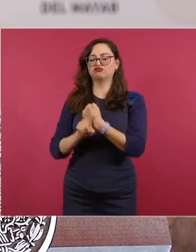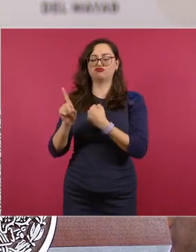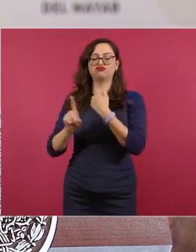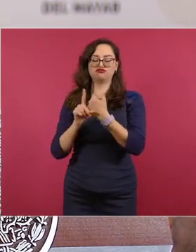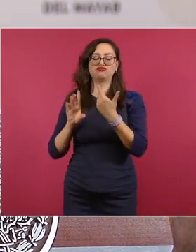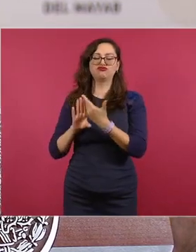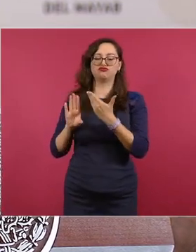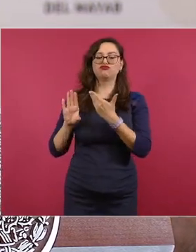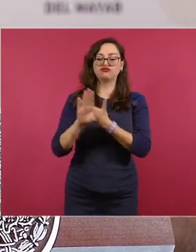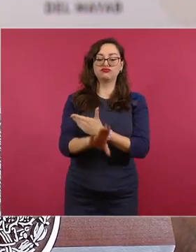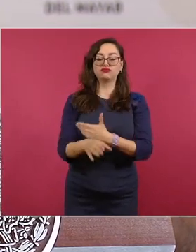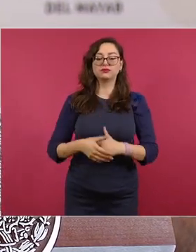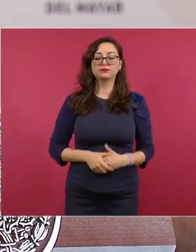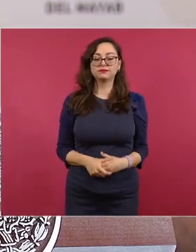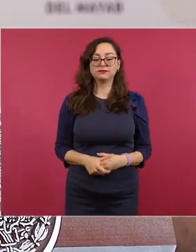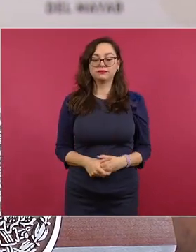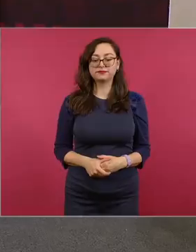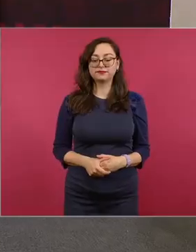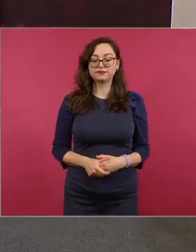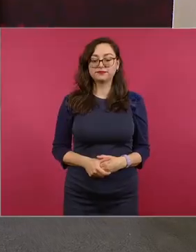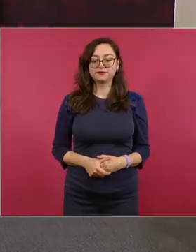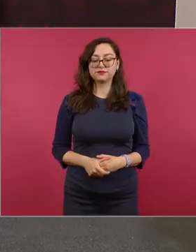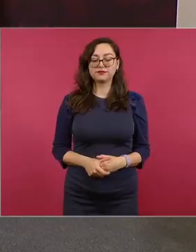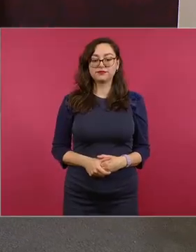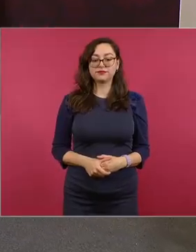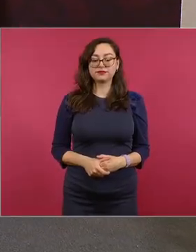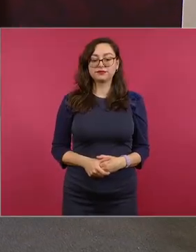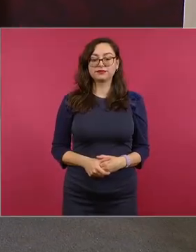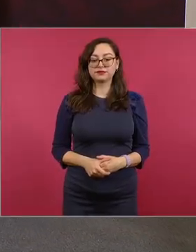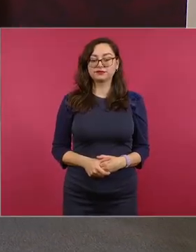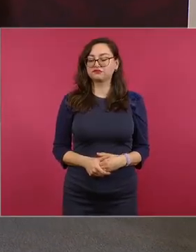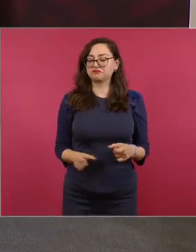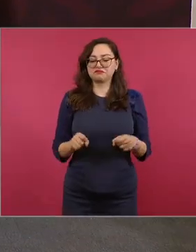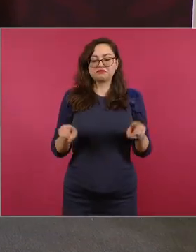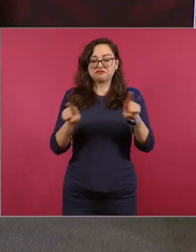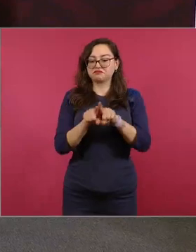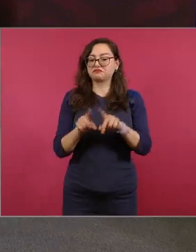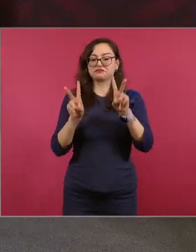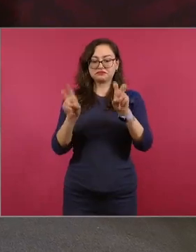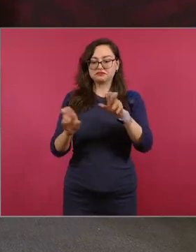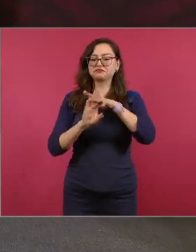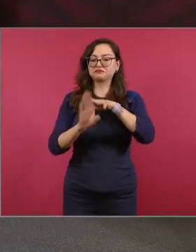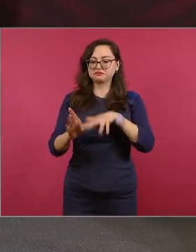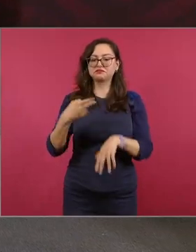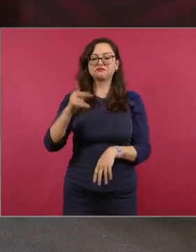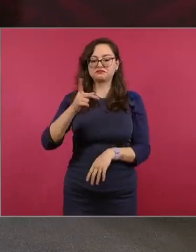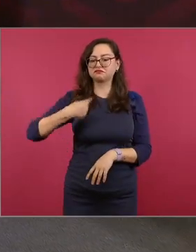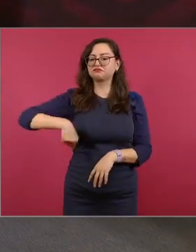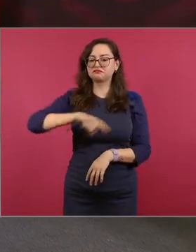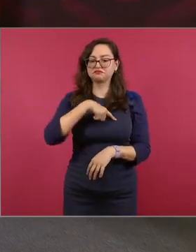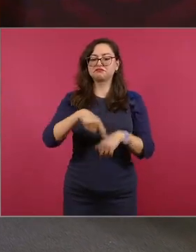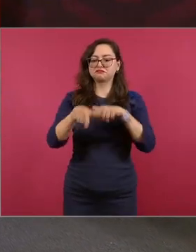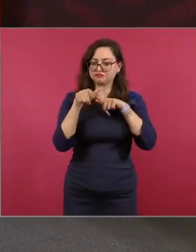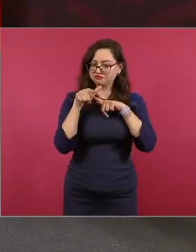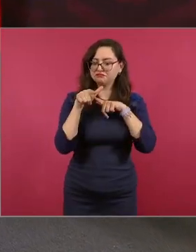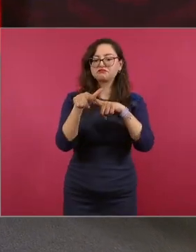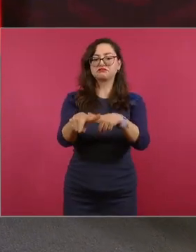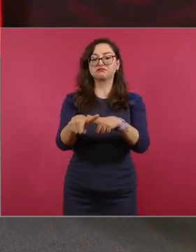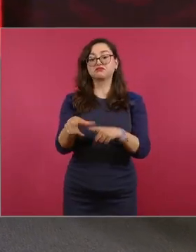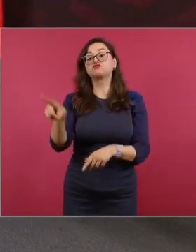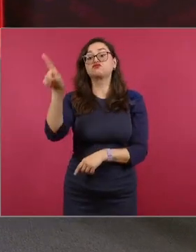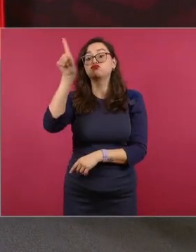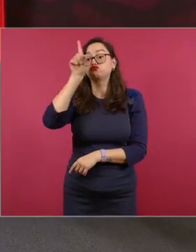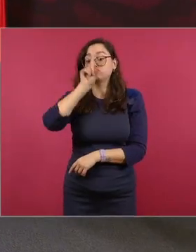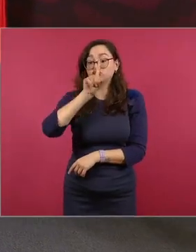los problemas sociales. Y es lo mismo en el caso migratorio, pero vamos a seguir. Y una